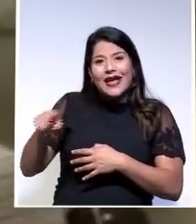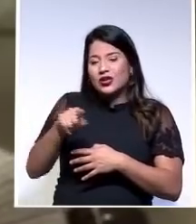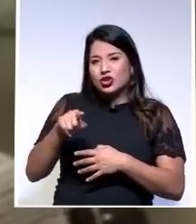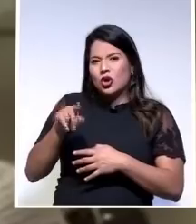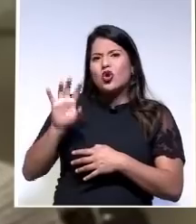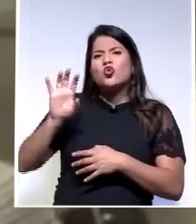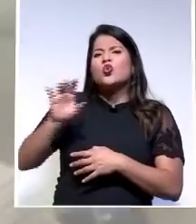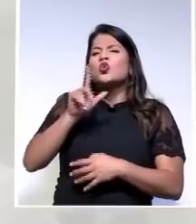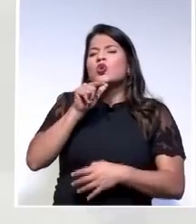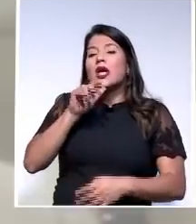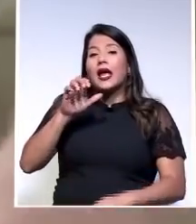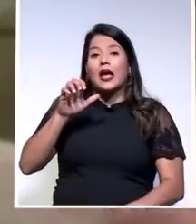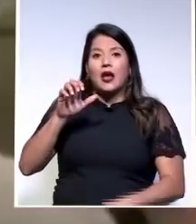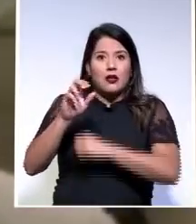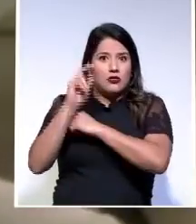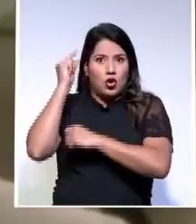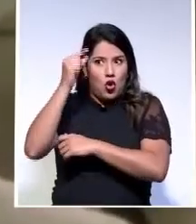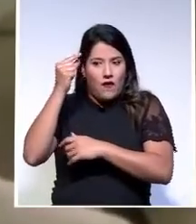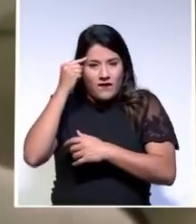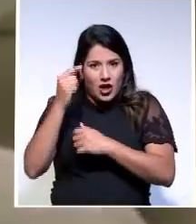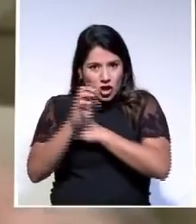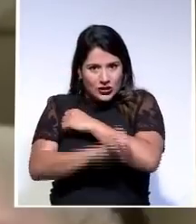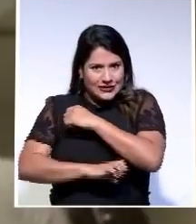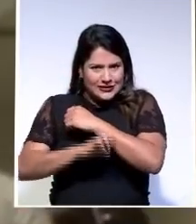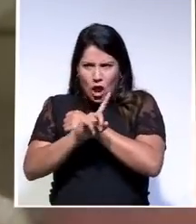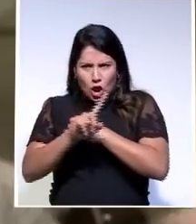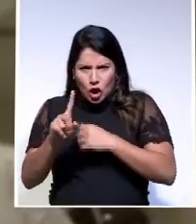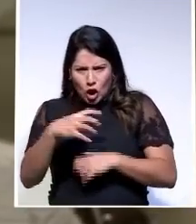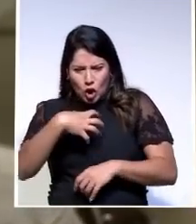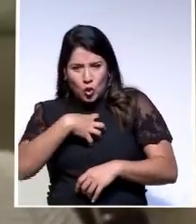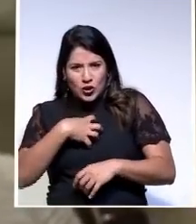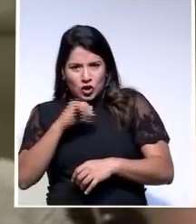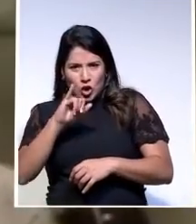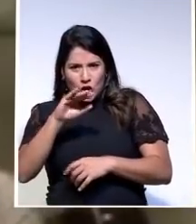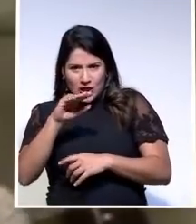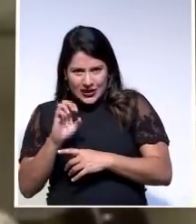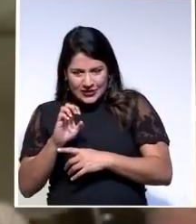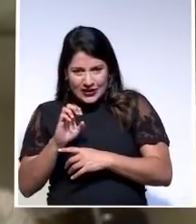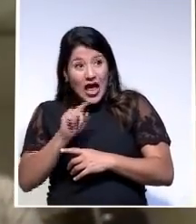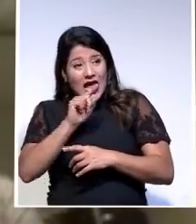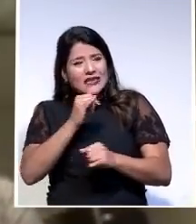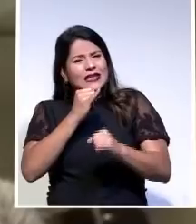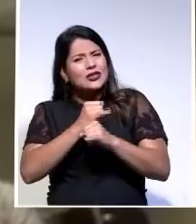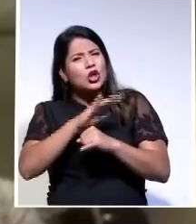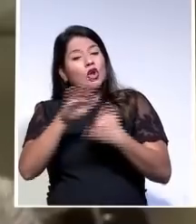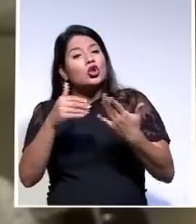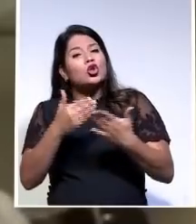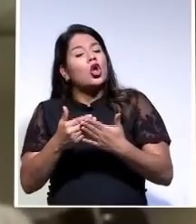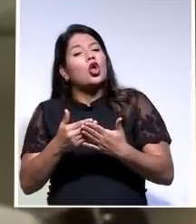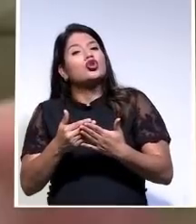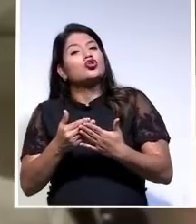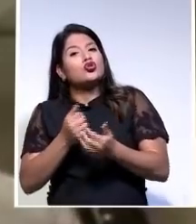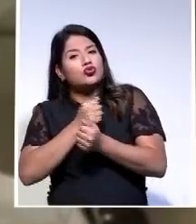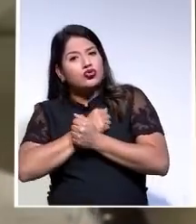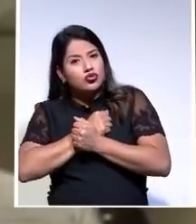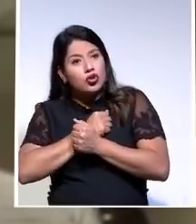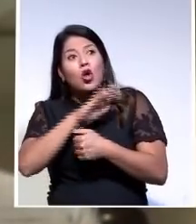ninguna institución. Una institución como el ICE, que todos queremos, aquí no se trata de otra cosa, que todos